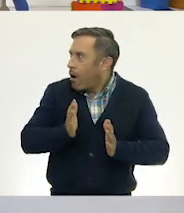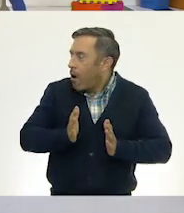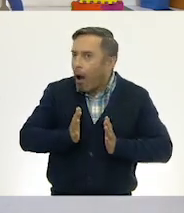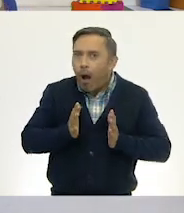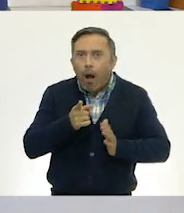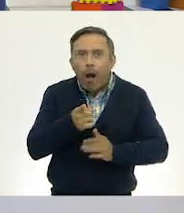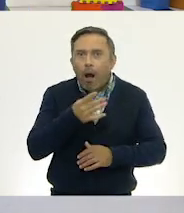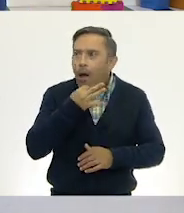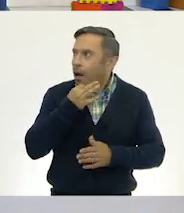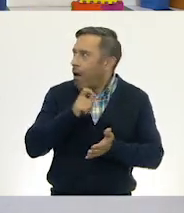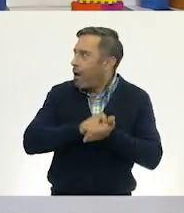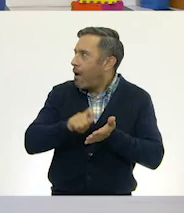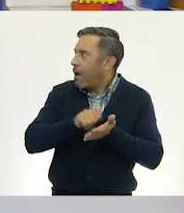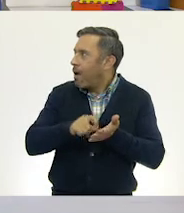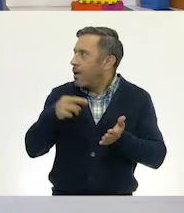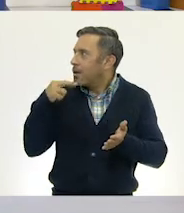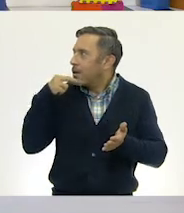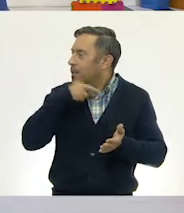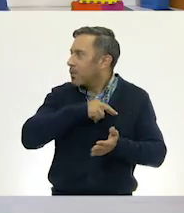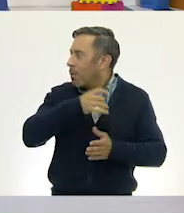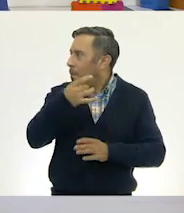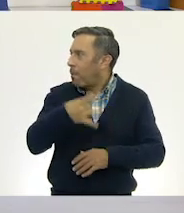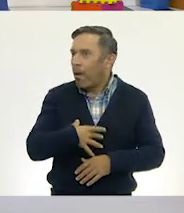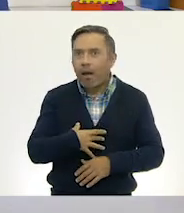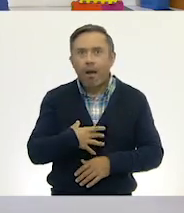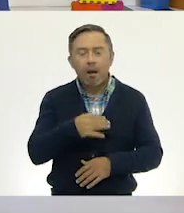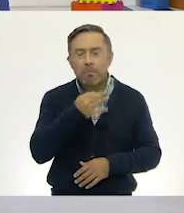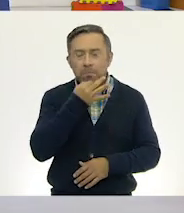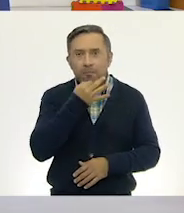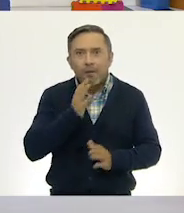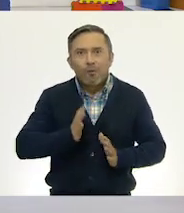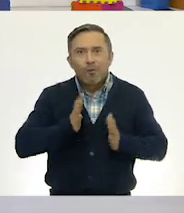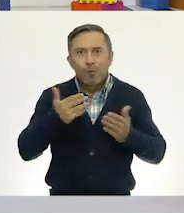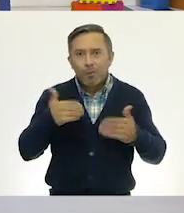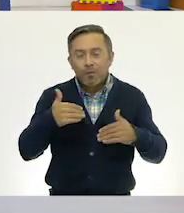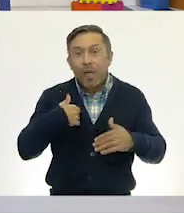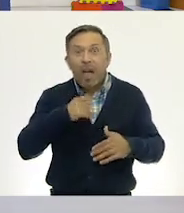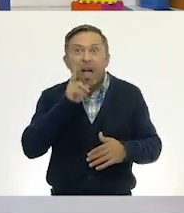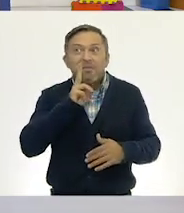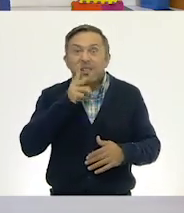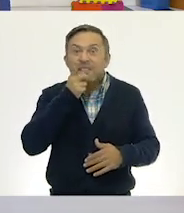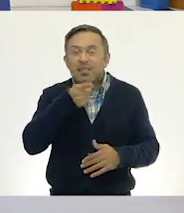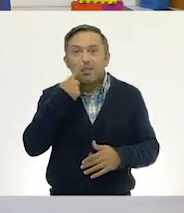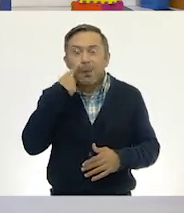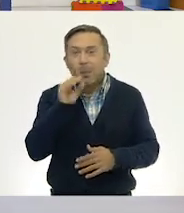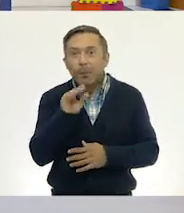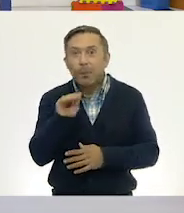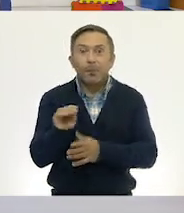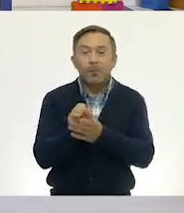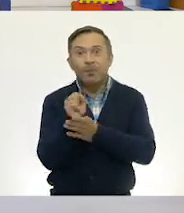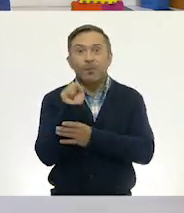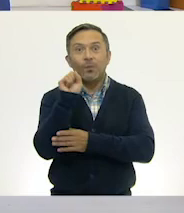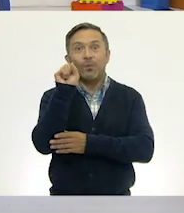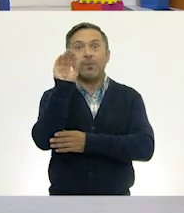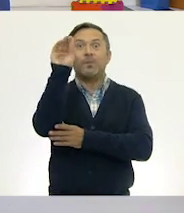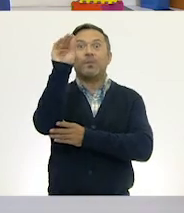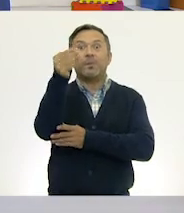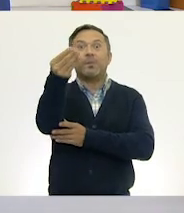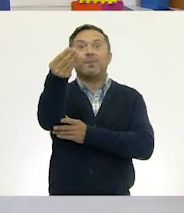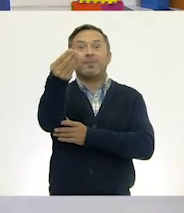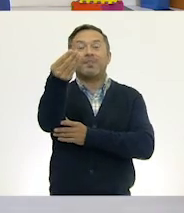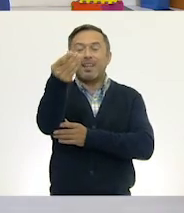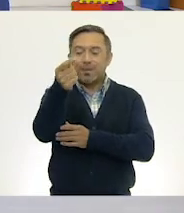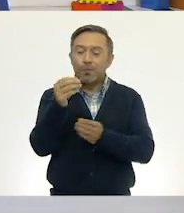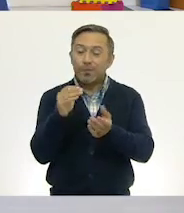la respuesta! Sí, llegó muy rápido. Vamos a ver qué nos dicen ahora. ¡Claro! A ver. Muchas gracias.